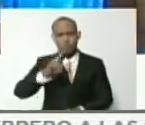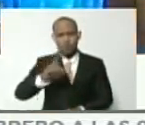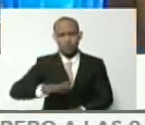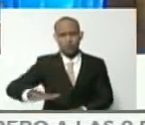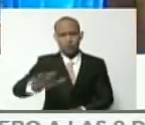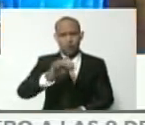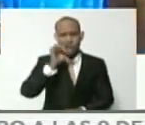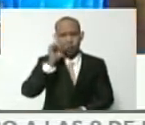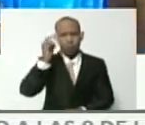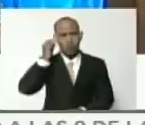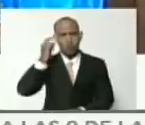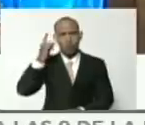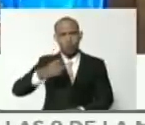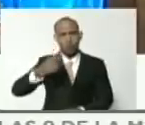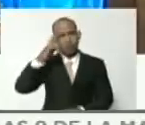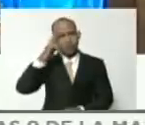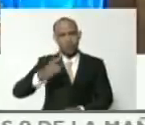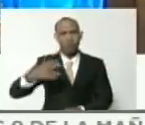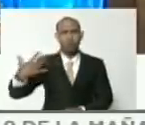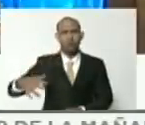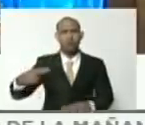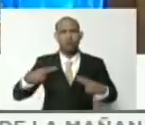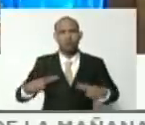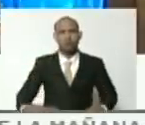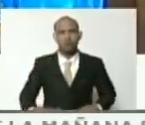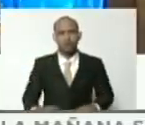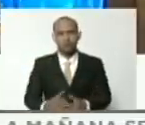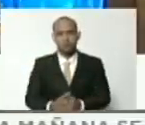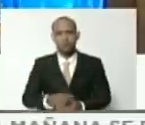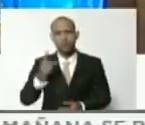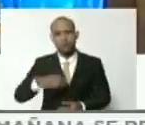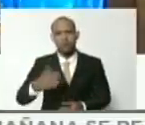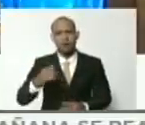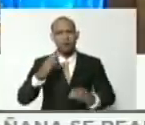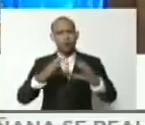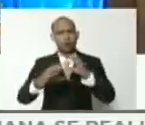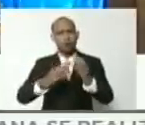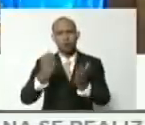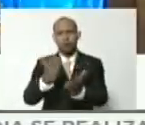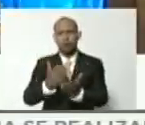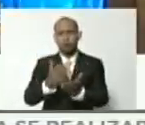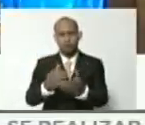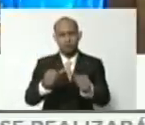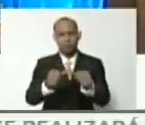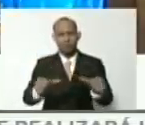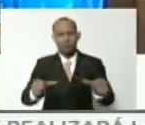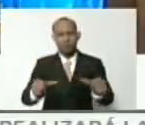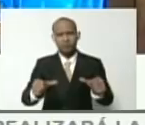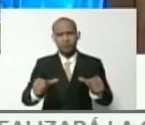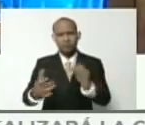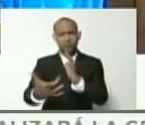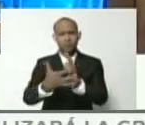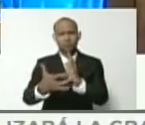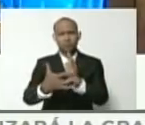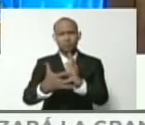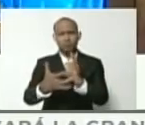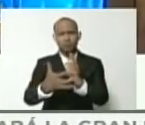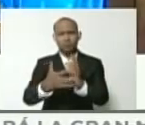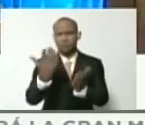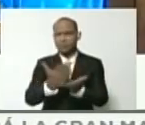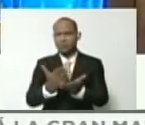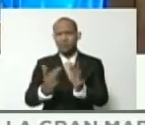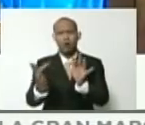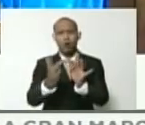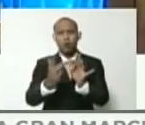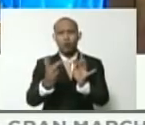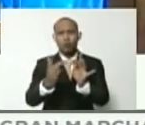pleno respeto de los derechos humanos. Tenemos comunicación permanente con el secretario general de Naciones Unidas, Antonio